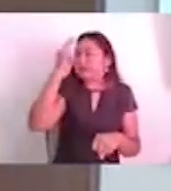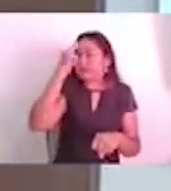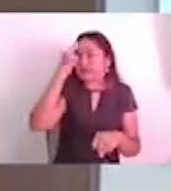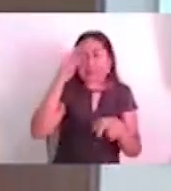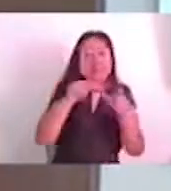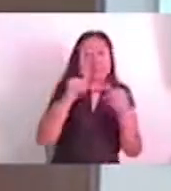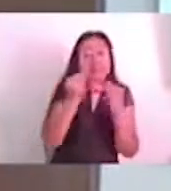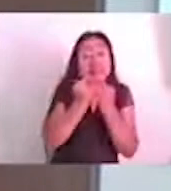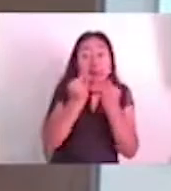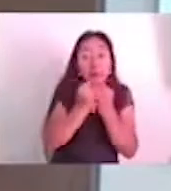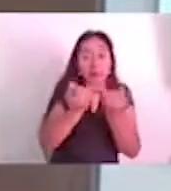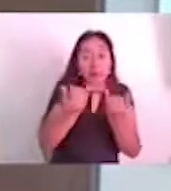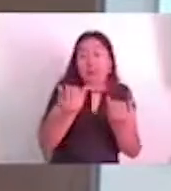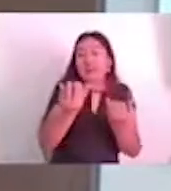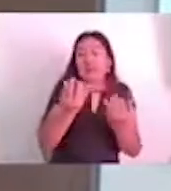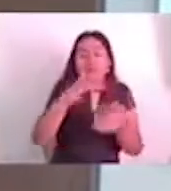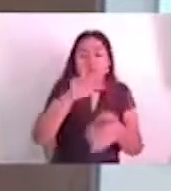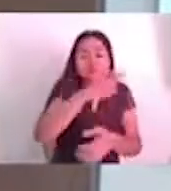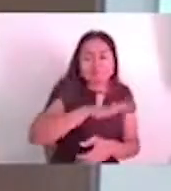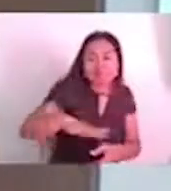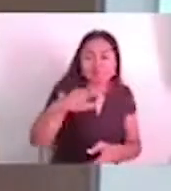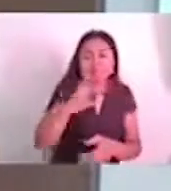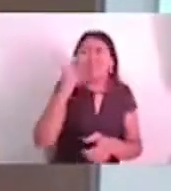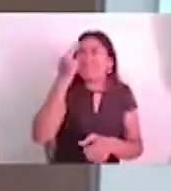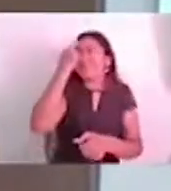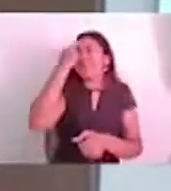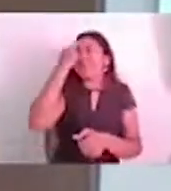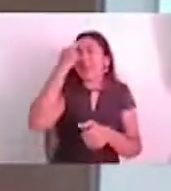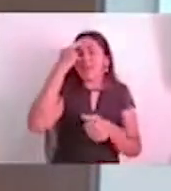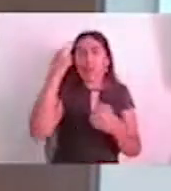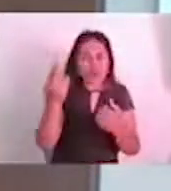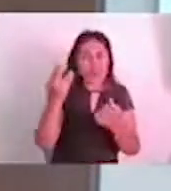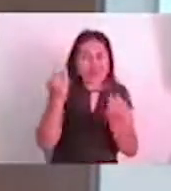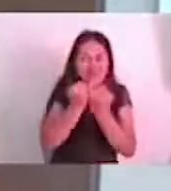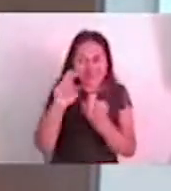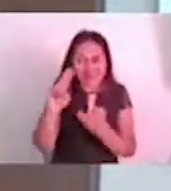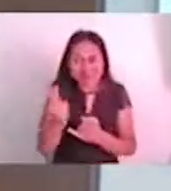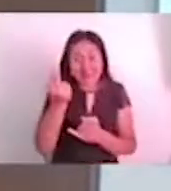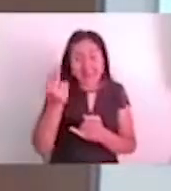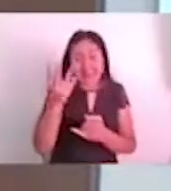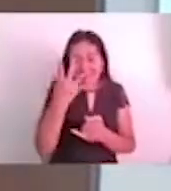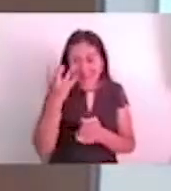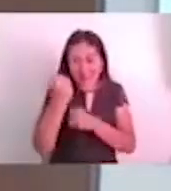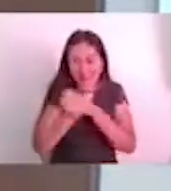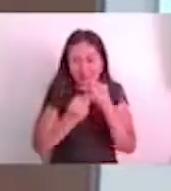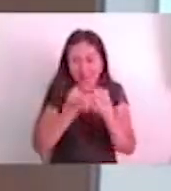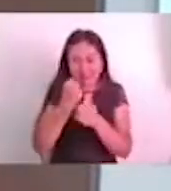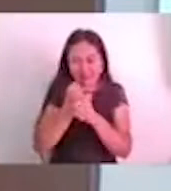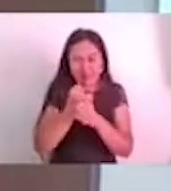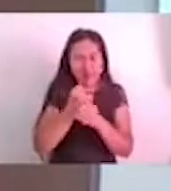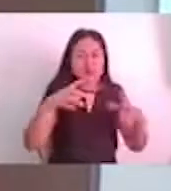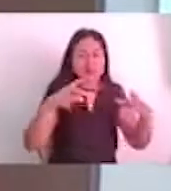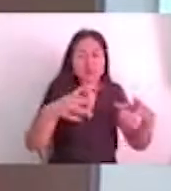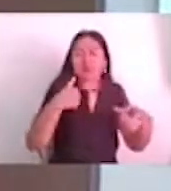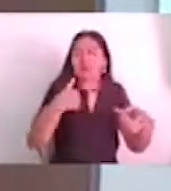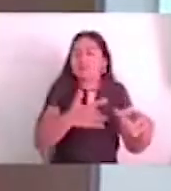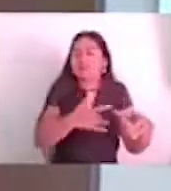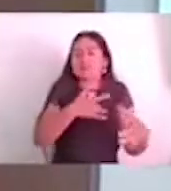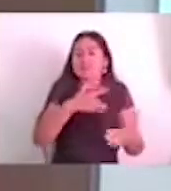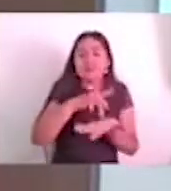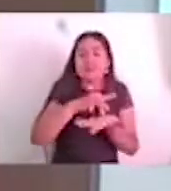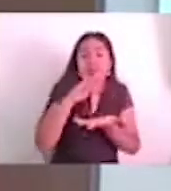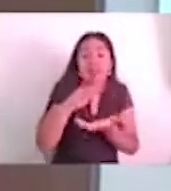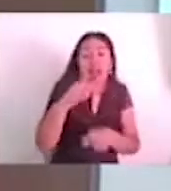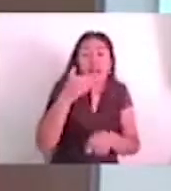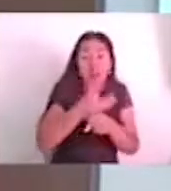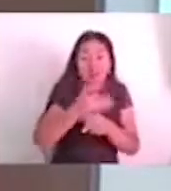este evento completo que tiene toda la universidad, que se llama 500 años. Yo agradezco mucho el que me hayan permitido